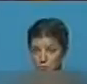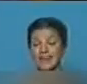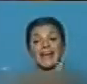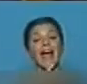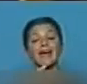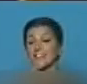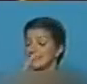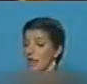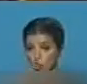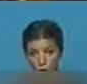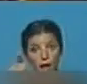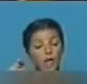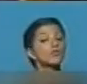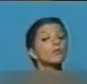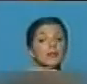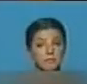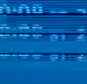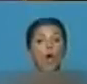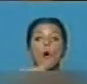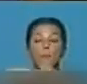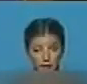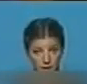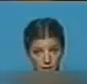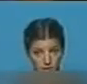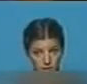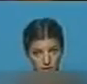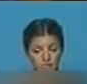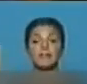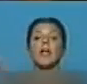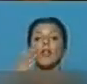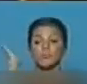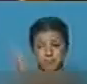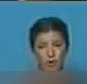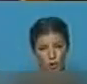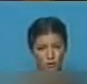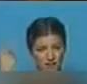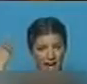fuego limitado dado que habrán caducado los embargos que pesan sobre Argentina